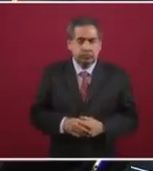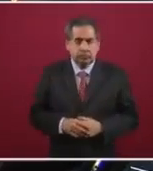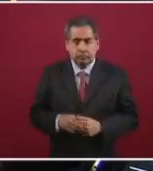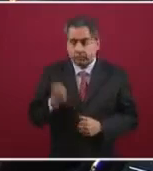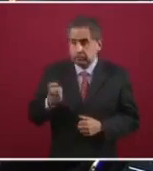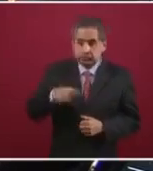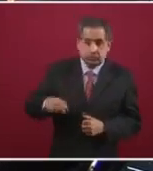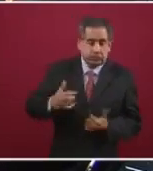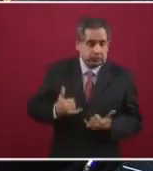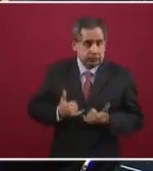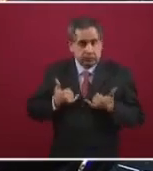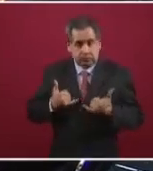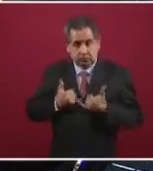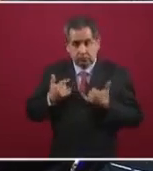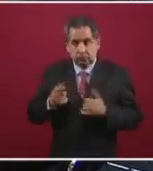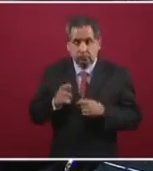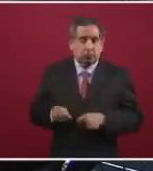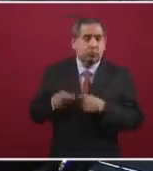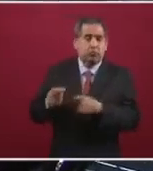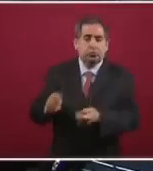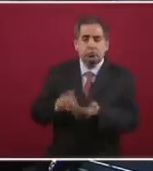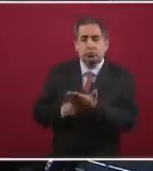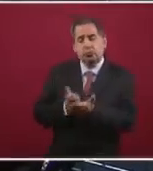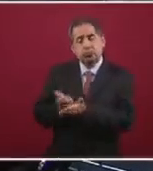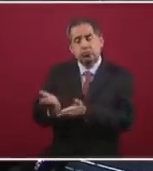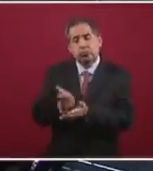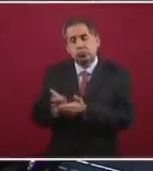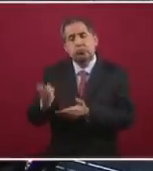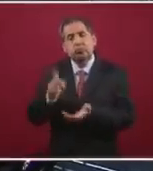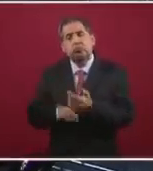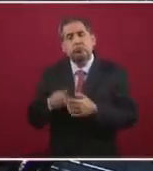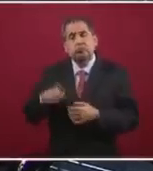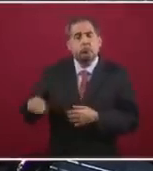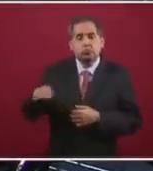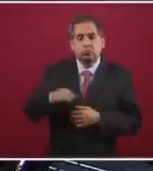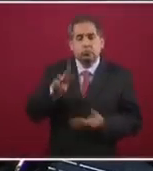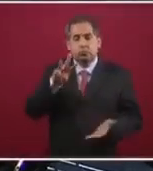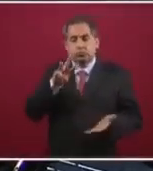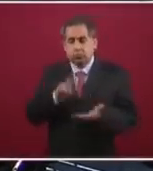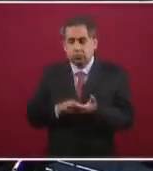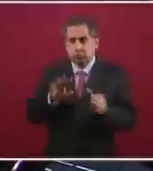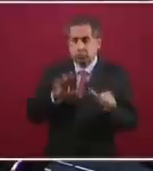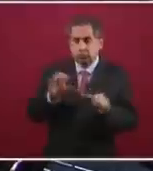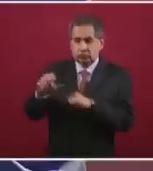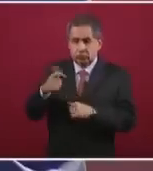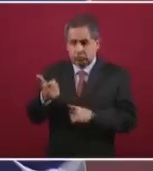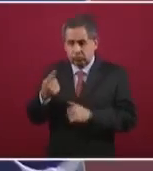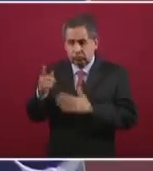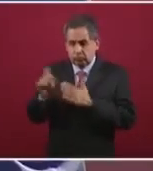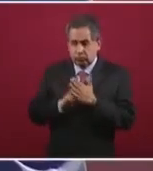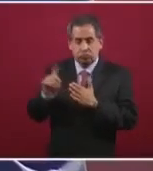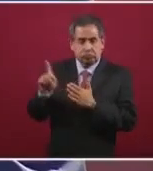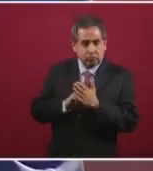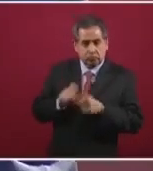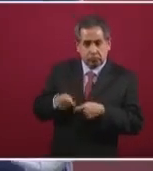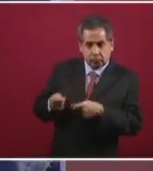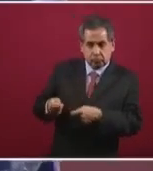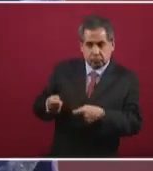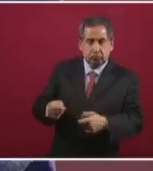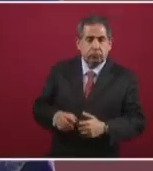Estos jóvenes reciben un sueldo de 3,600 pesos mensuales